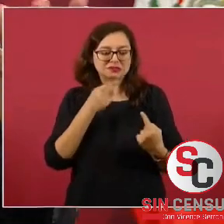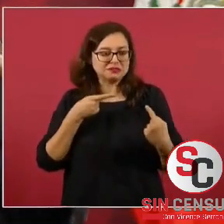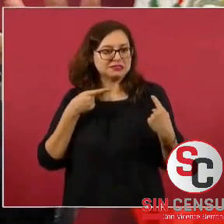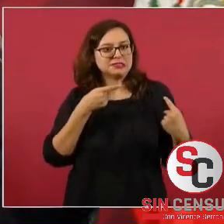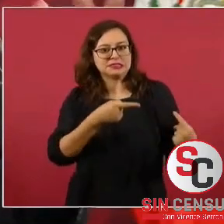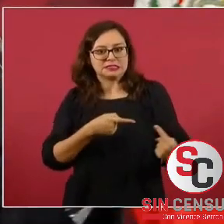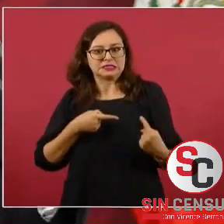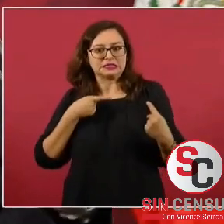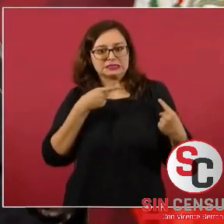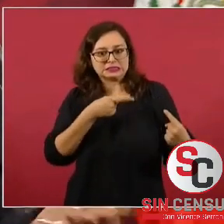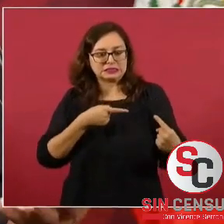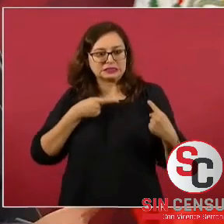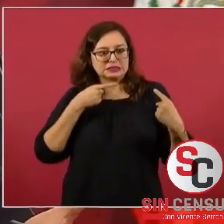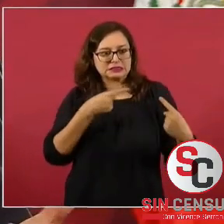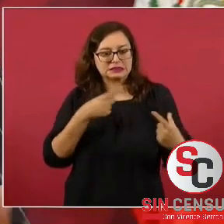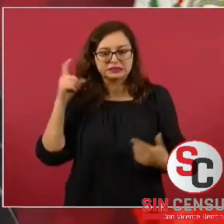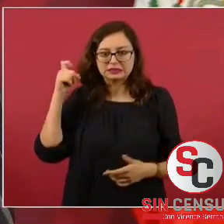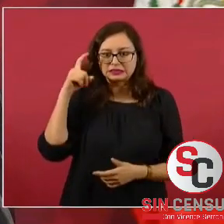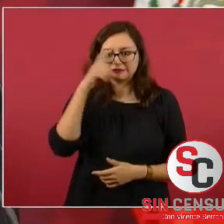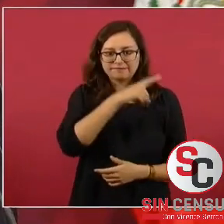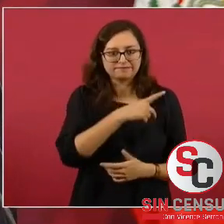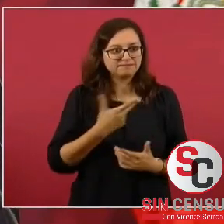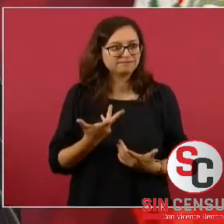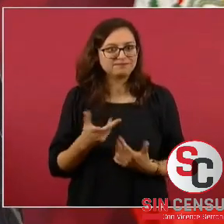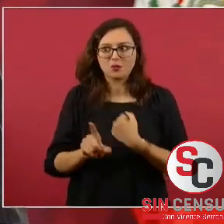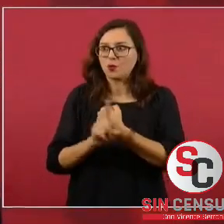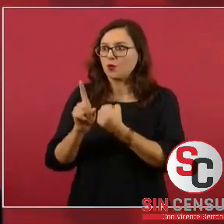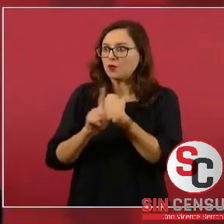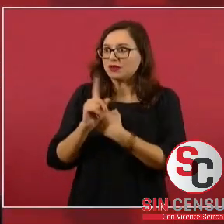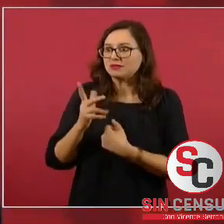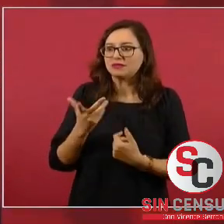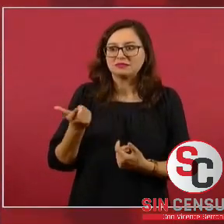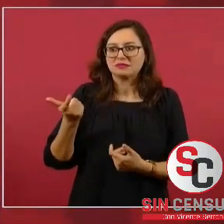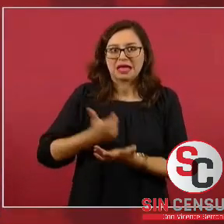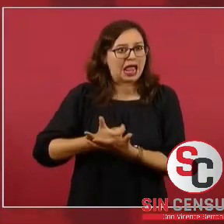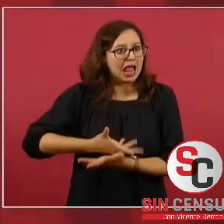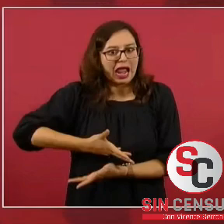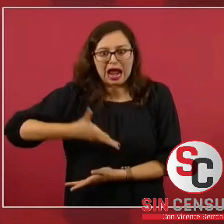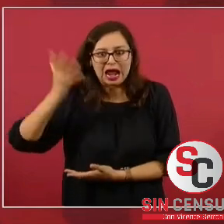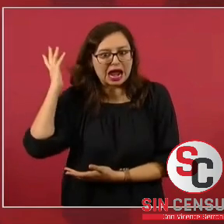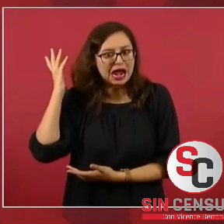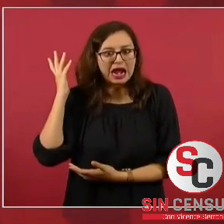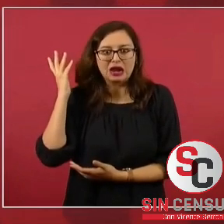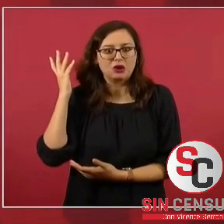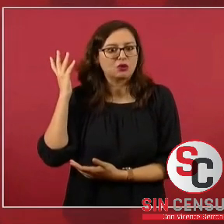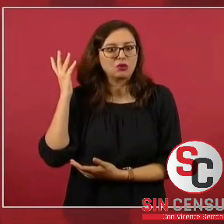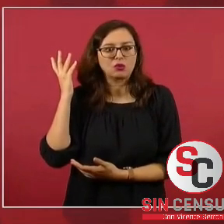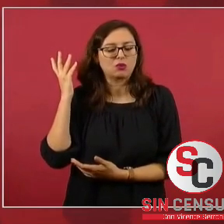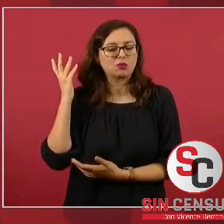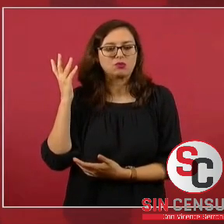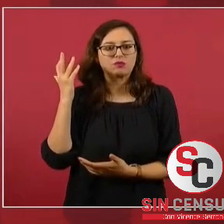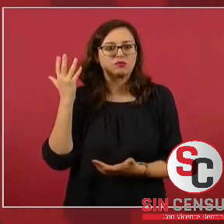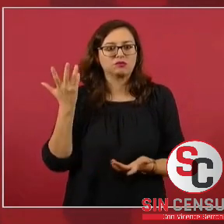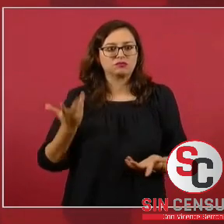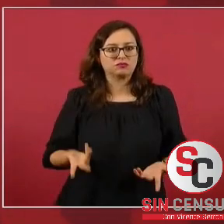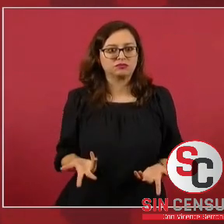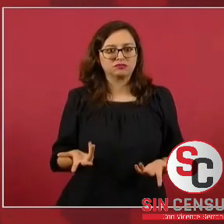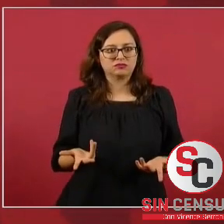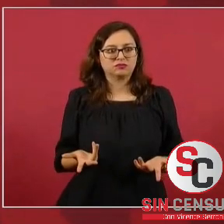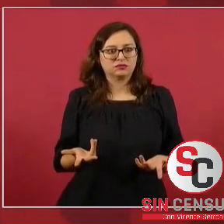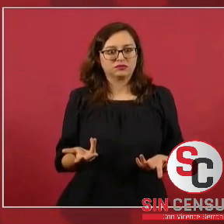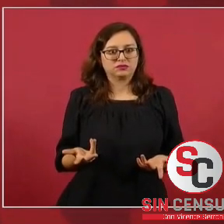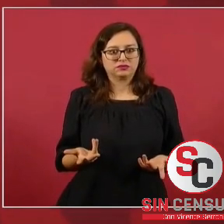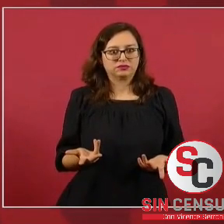enfrentar el problema que tienen de la falta de